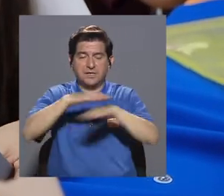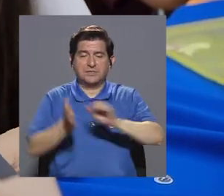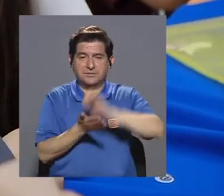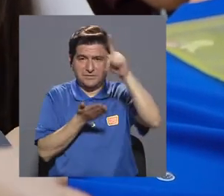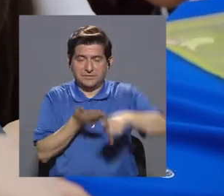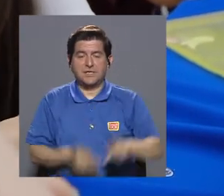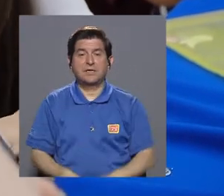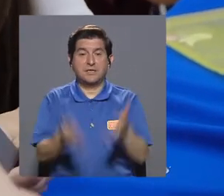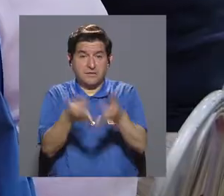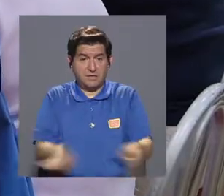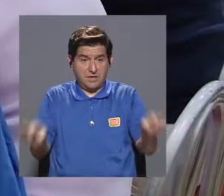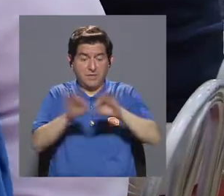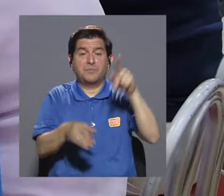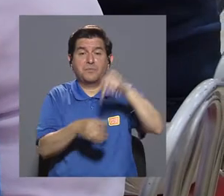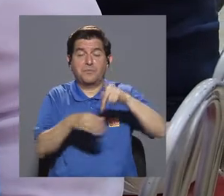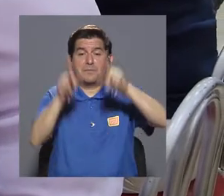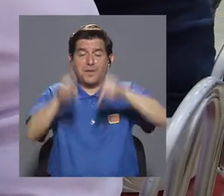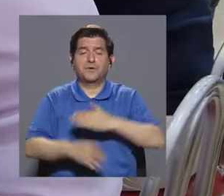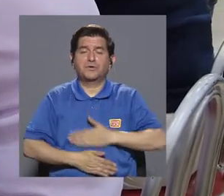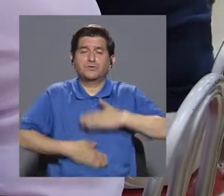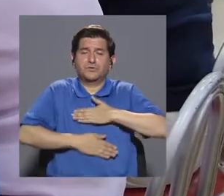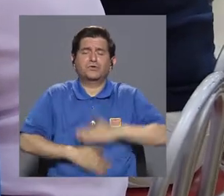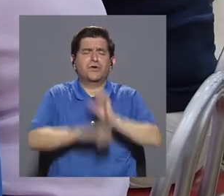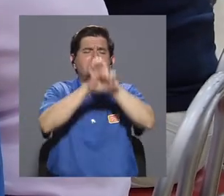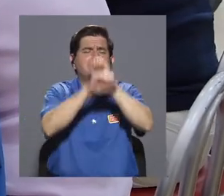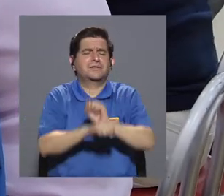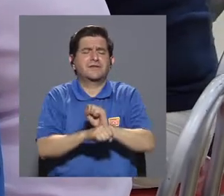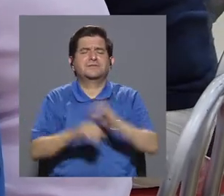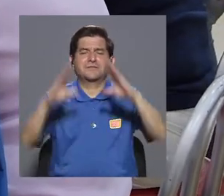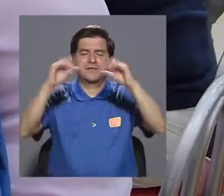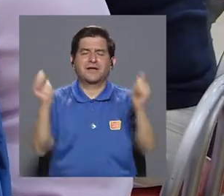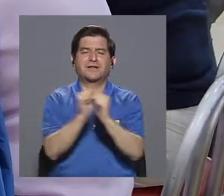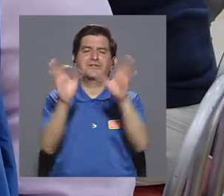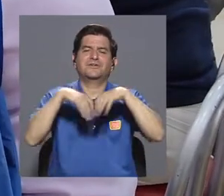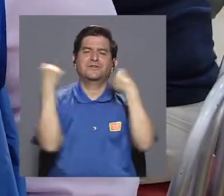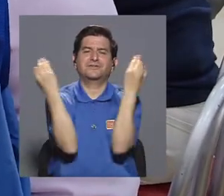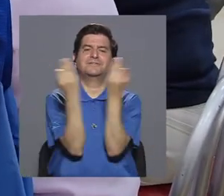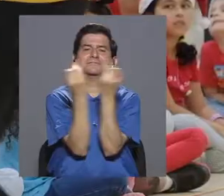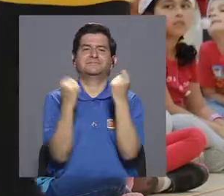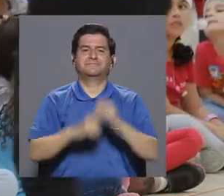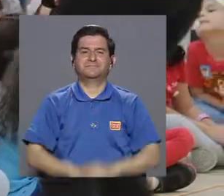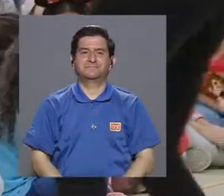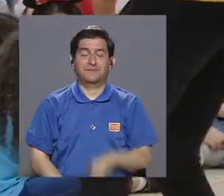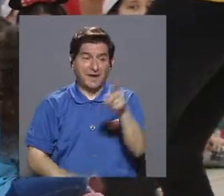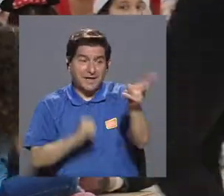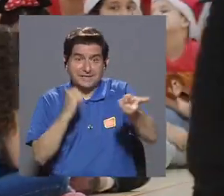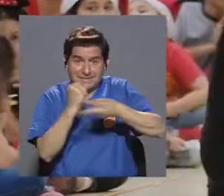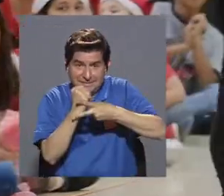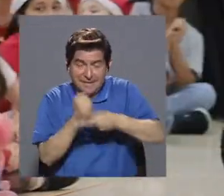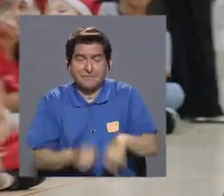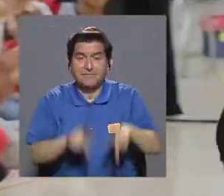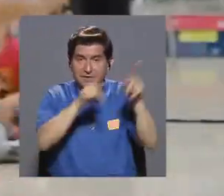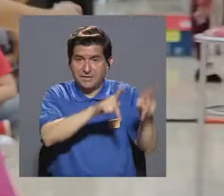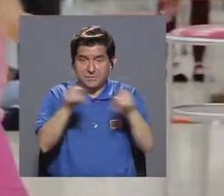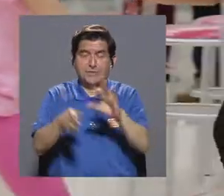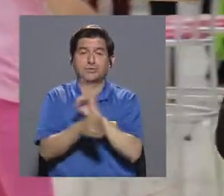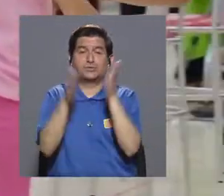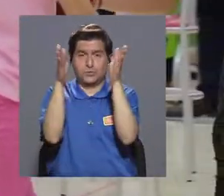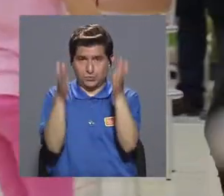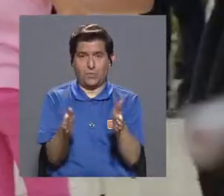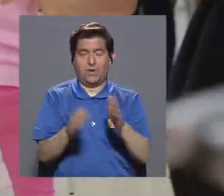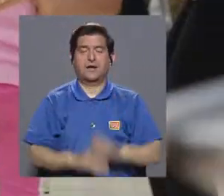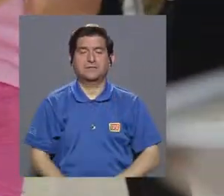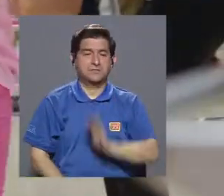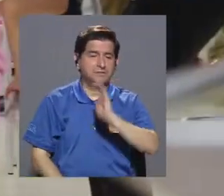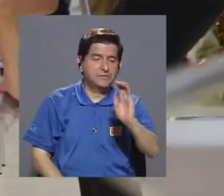una importante asistencia de personas que disfrutaron de una tradicional tarde con sus familias. En esta ocasión es para personas